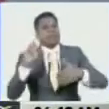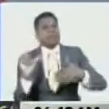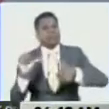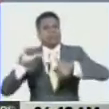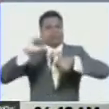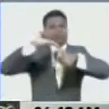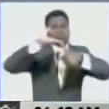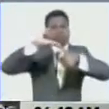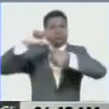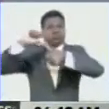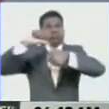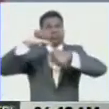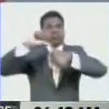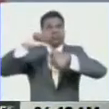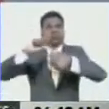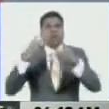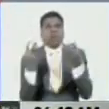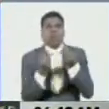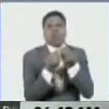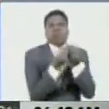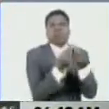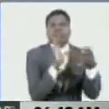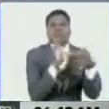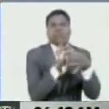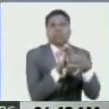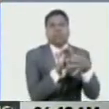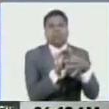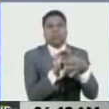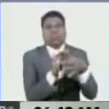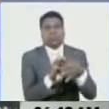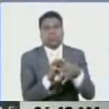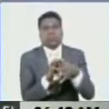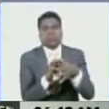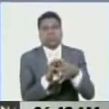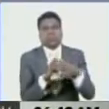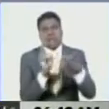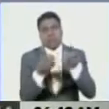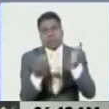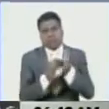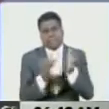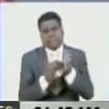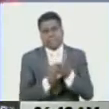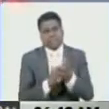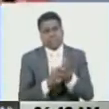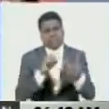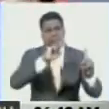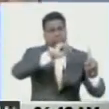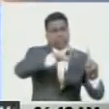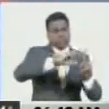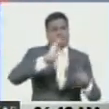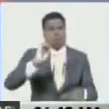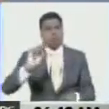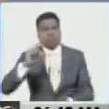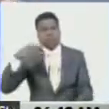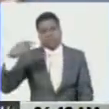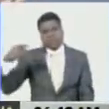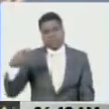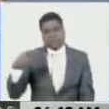las correlaciones de fuerza cambian en el tiempo, a veces en términos positivos o negativos para nosotros, es una